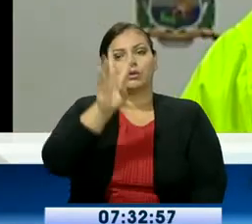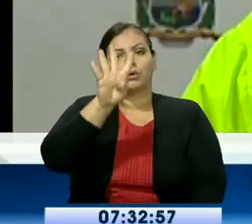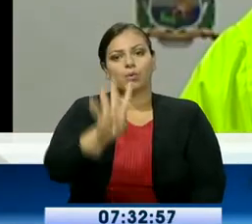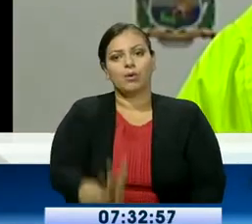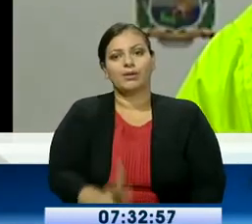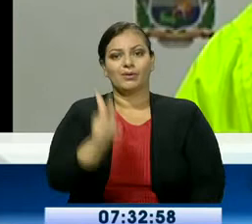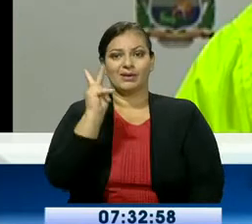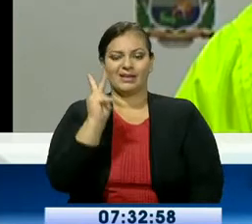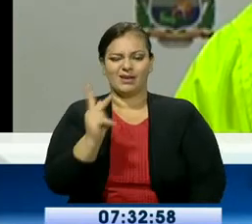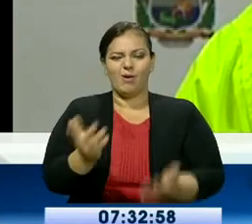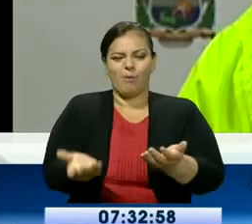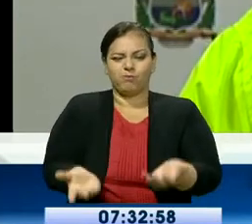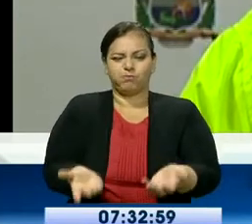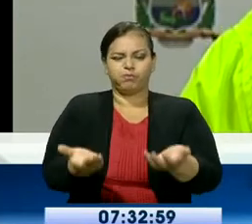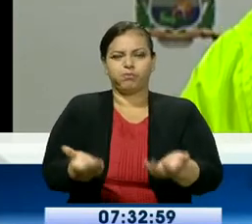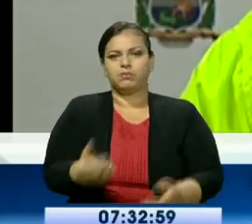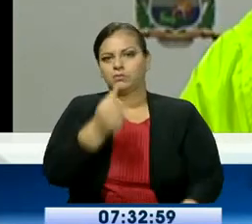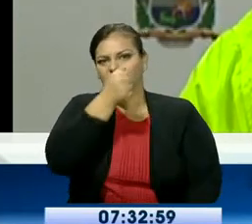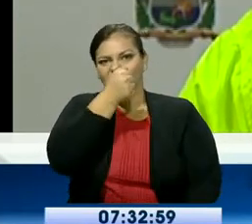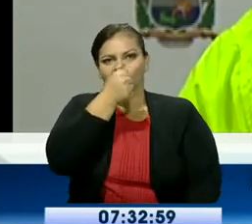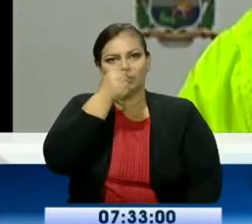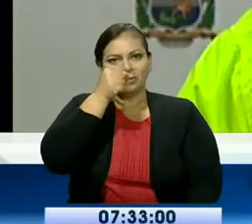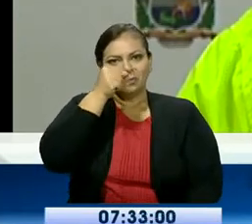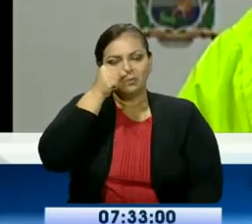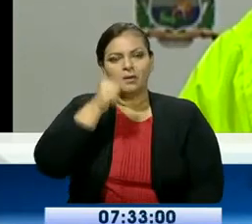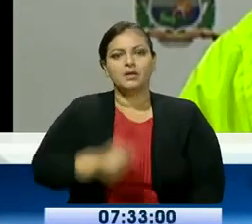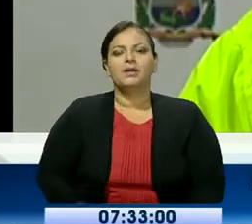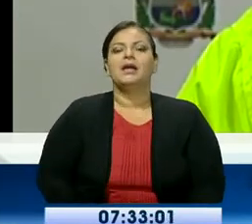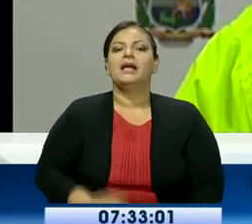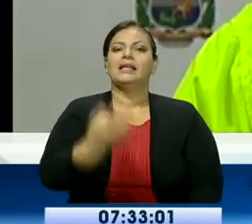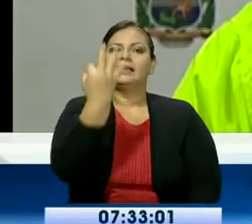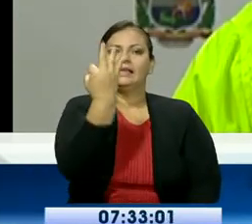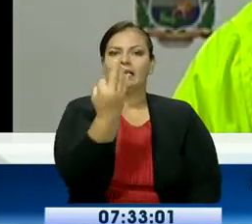cocaína. Hay tres detenidos, hay dos vehículos incautados.